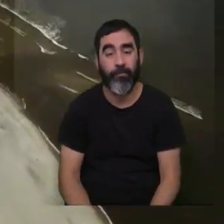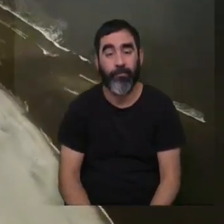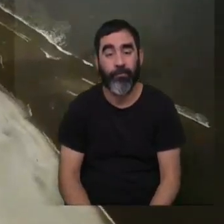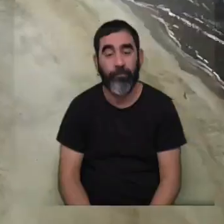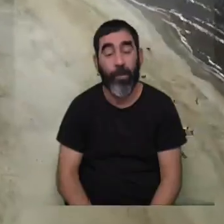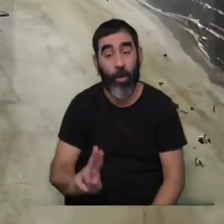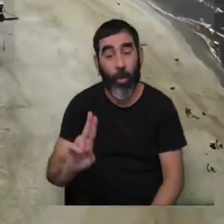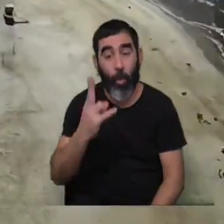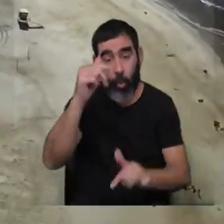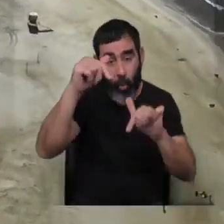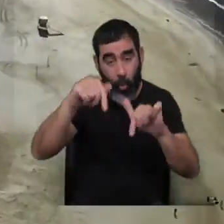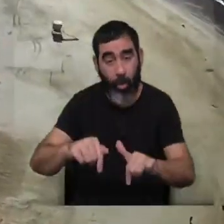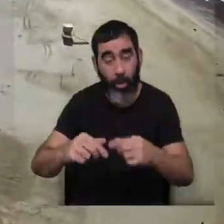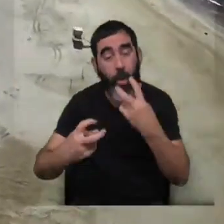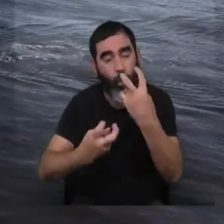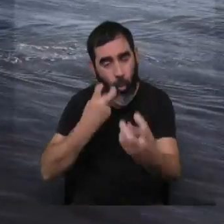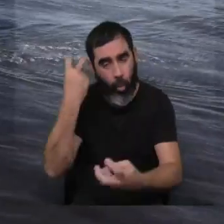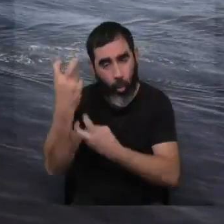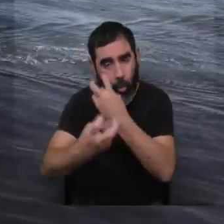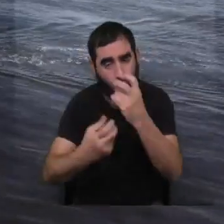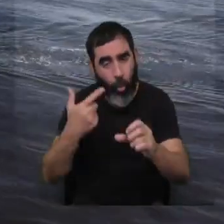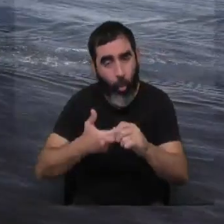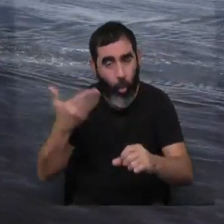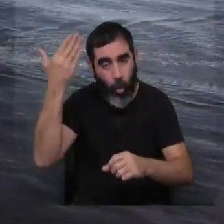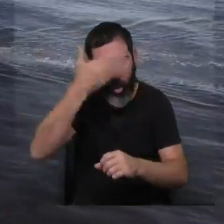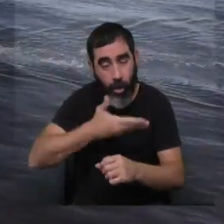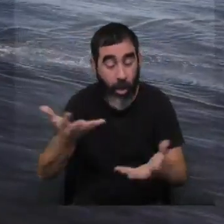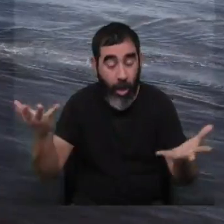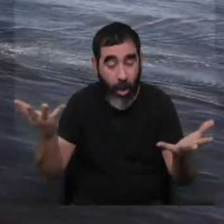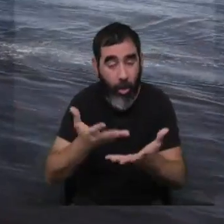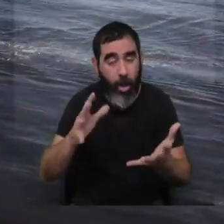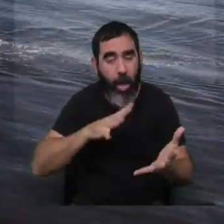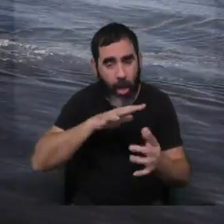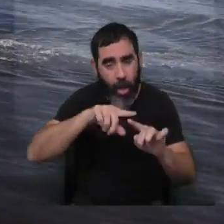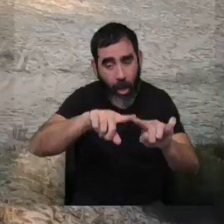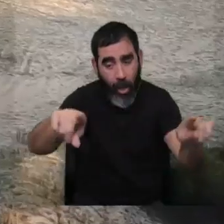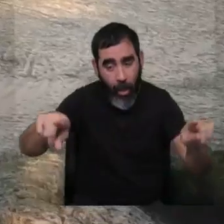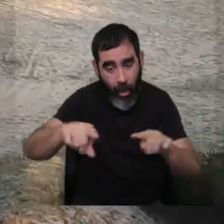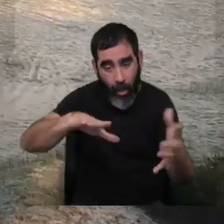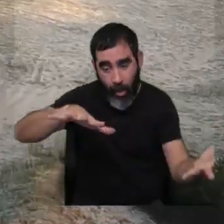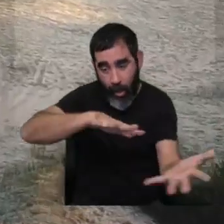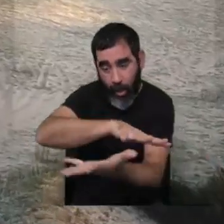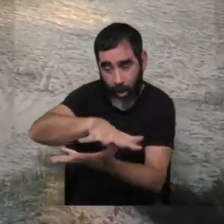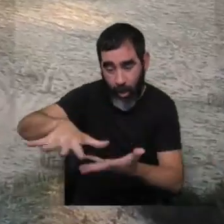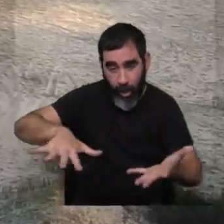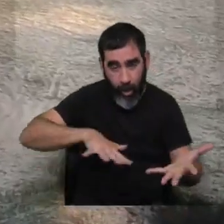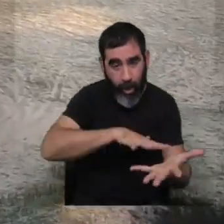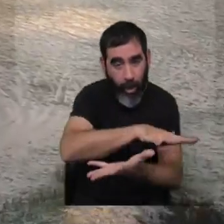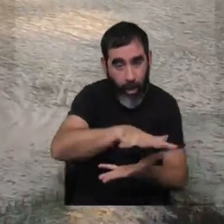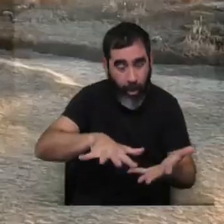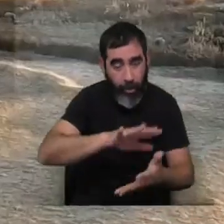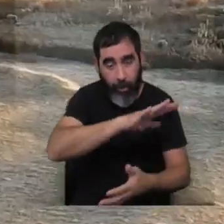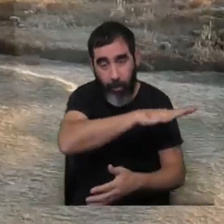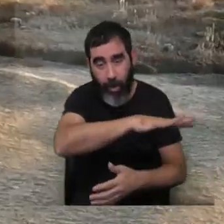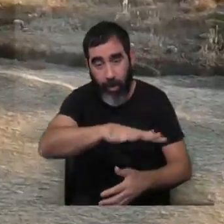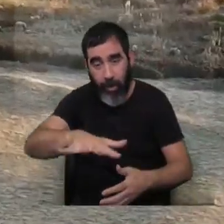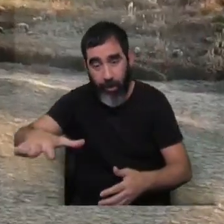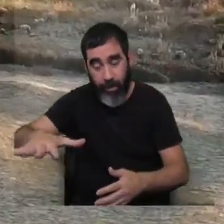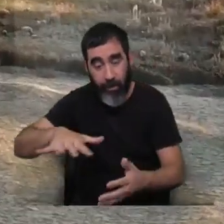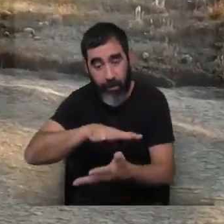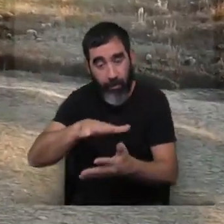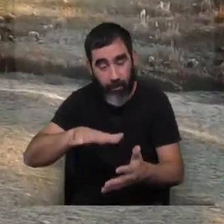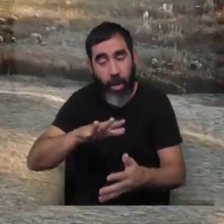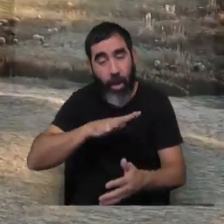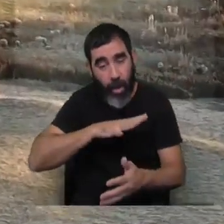En Uruguay se busca petróleo y en estos momentos muchas áreas de nuestra plataforma continental marítima, que se llama, están